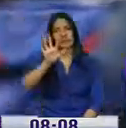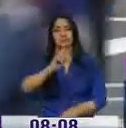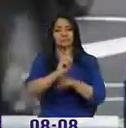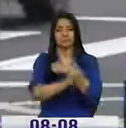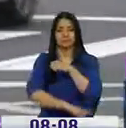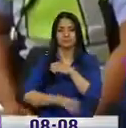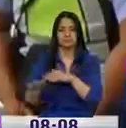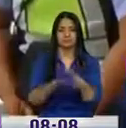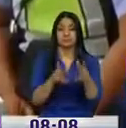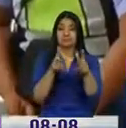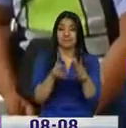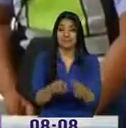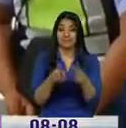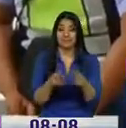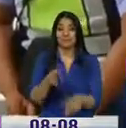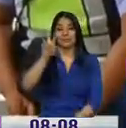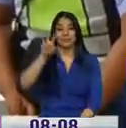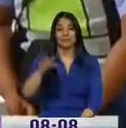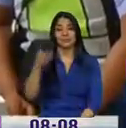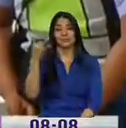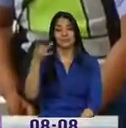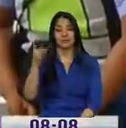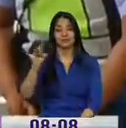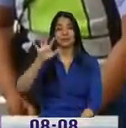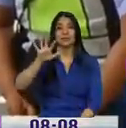que en el mismo periodo del 2018 fueron